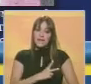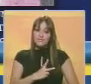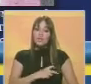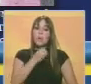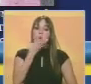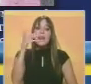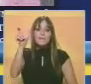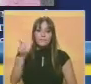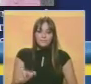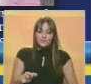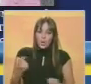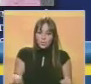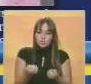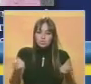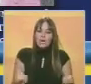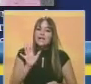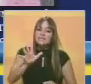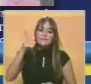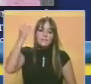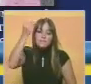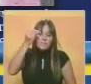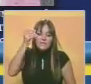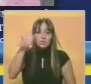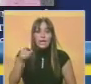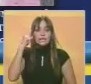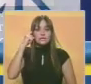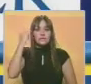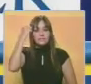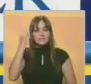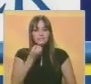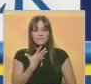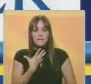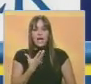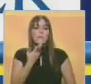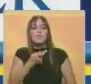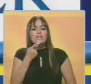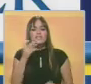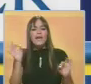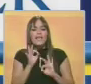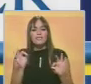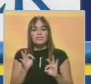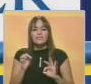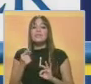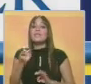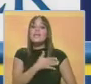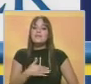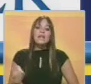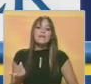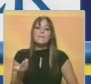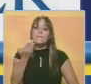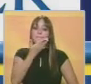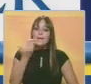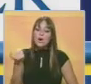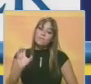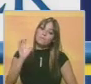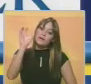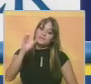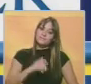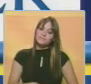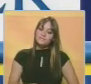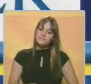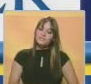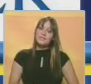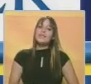Buen Venezolano para sembrar la conciencia ciudadana sin tener matices políticos y con la aspiración de un mejor país.